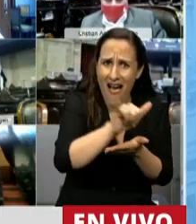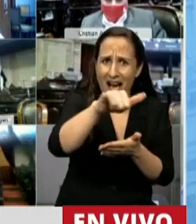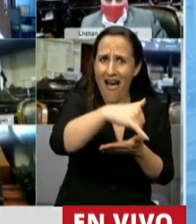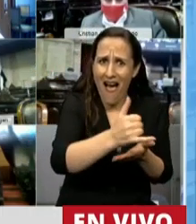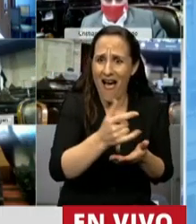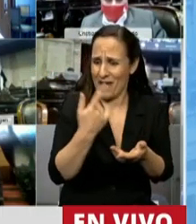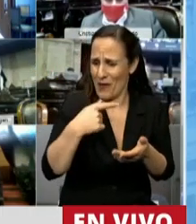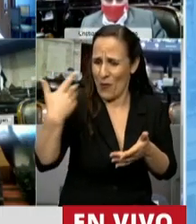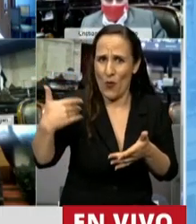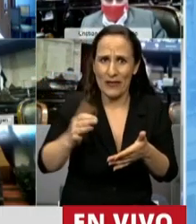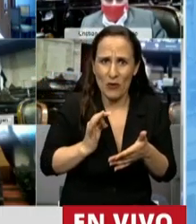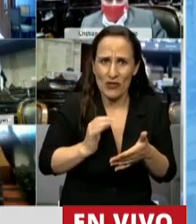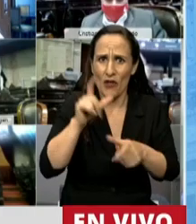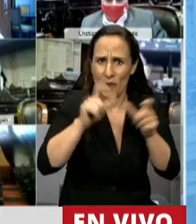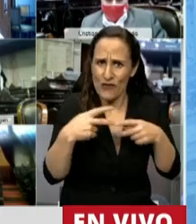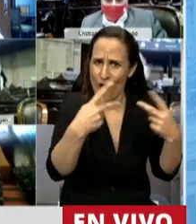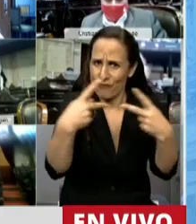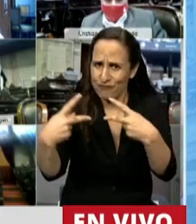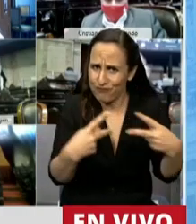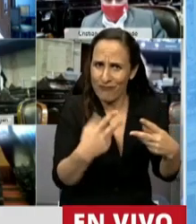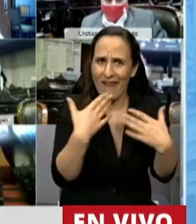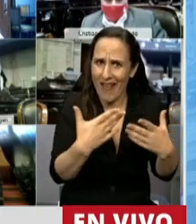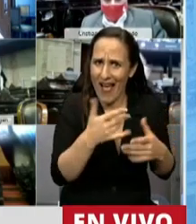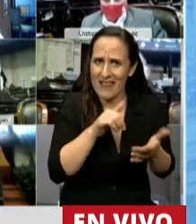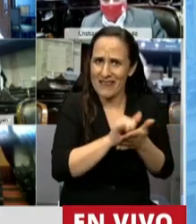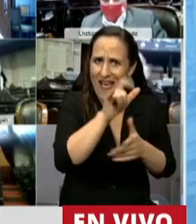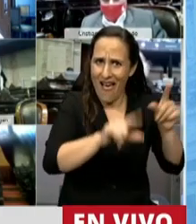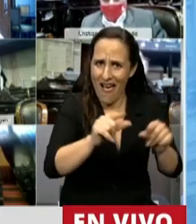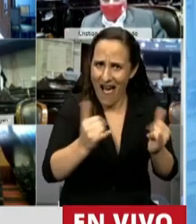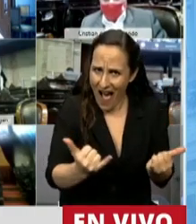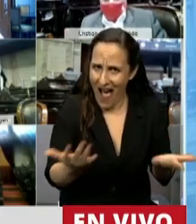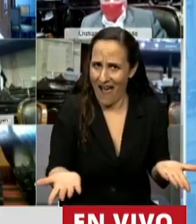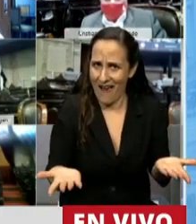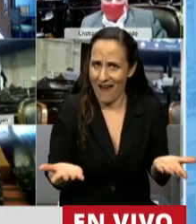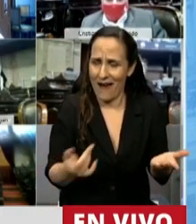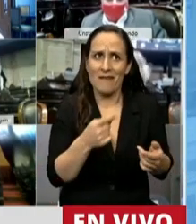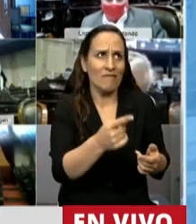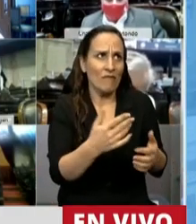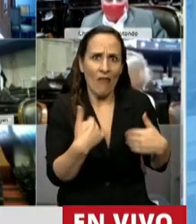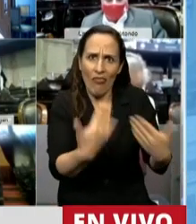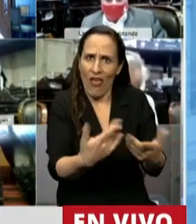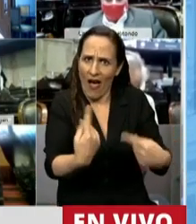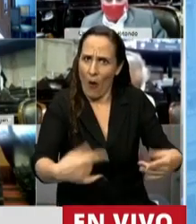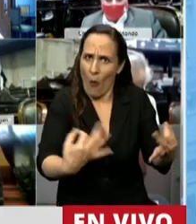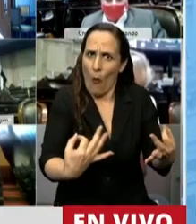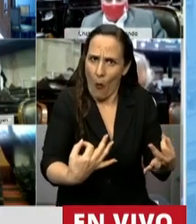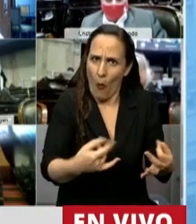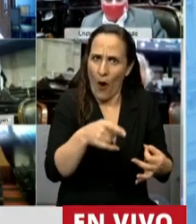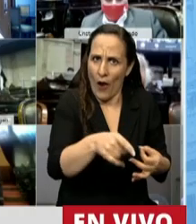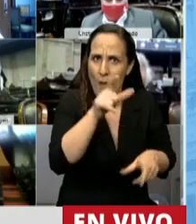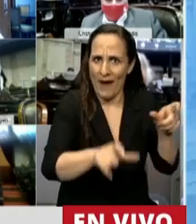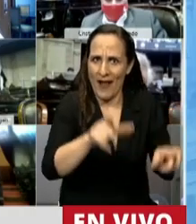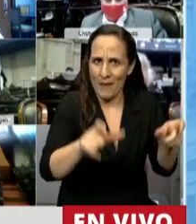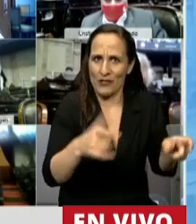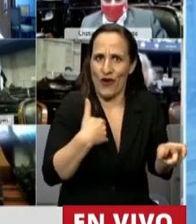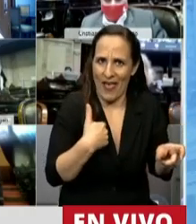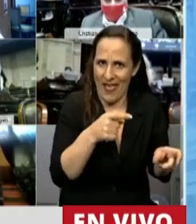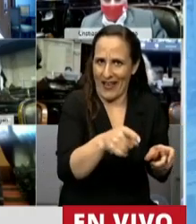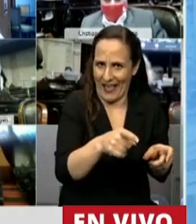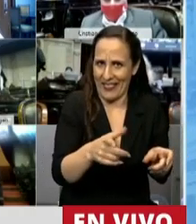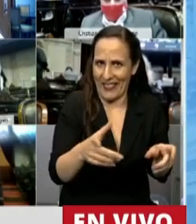los últimos años que la verdad es que han sido un beneficio muy pero muy importante para esos argentinos para el